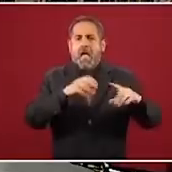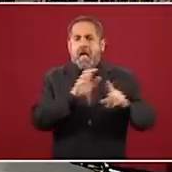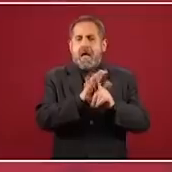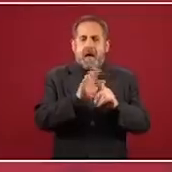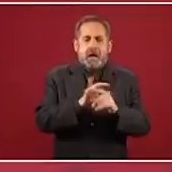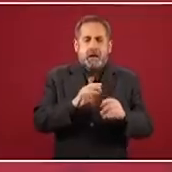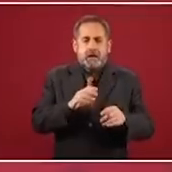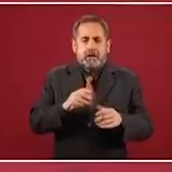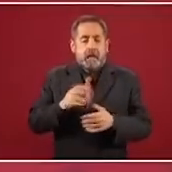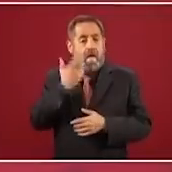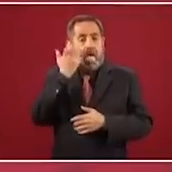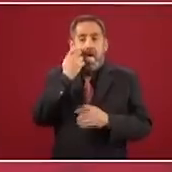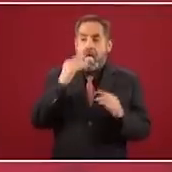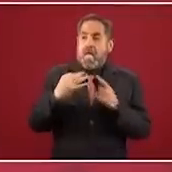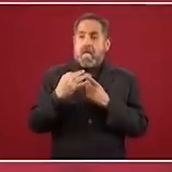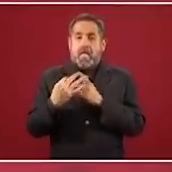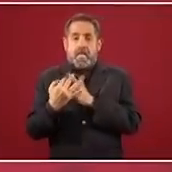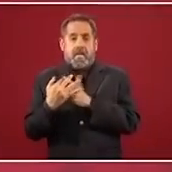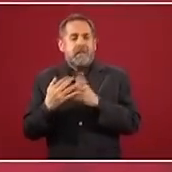paternalismo.